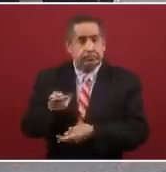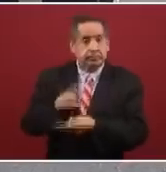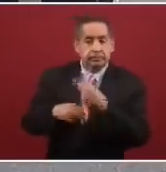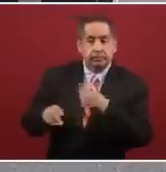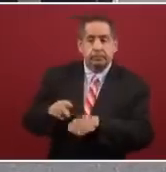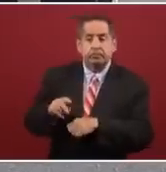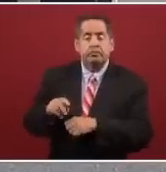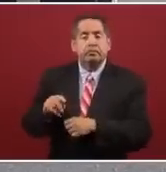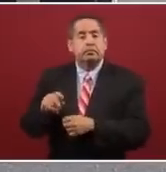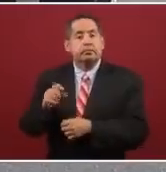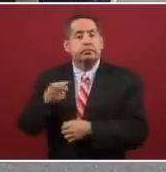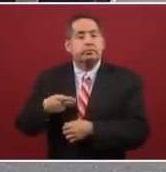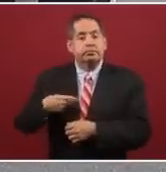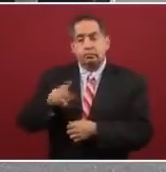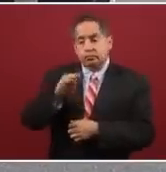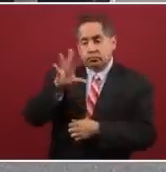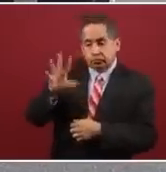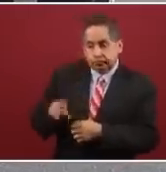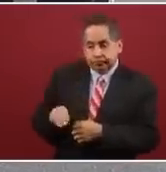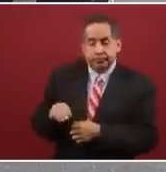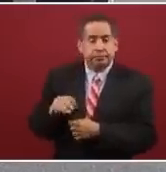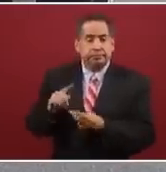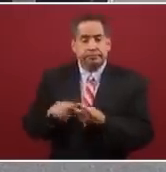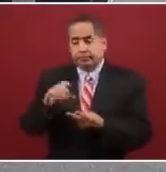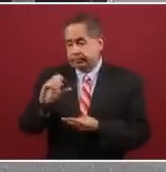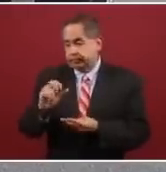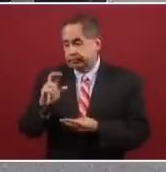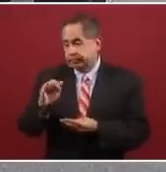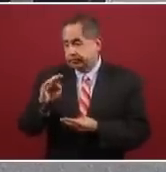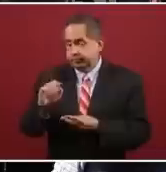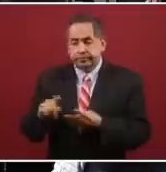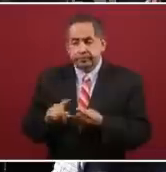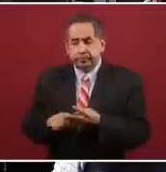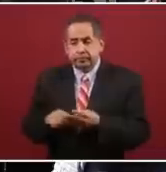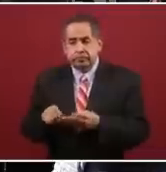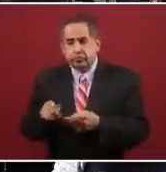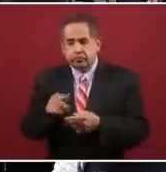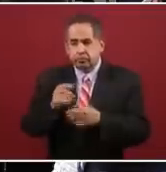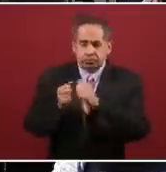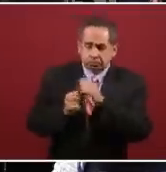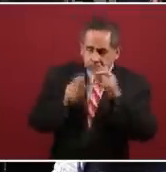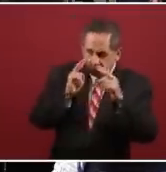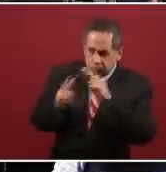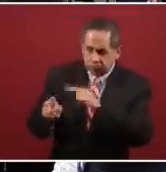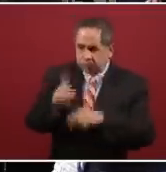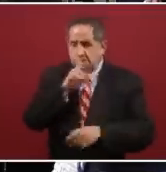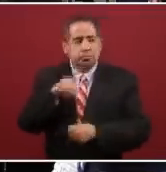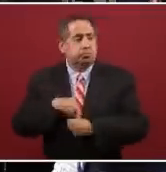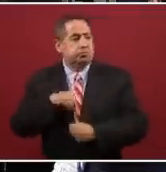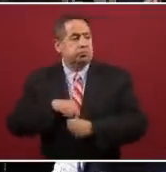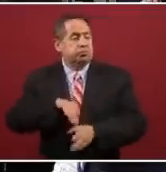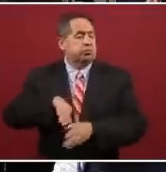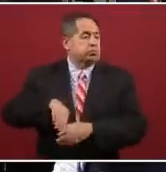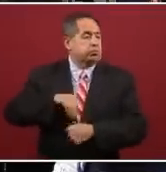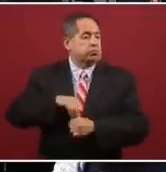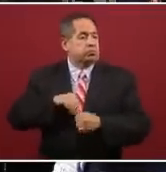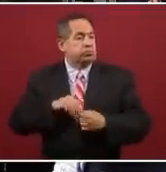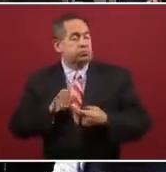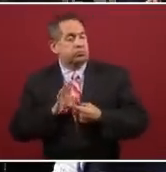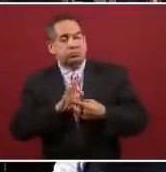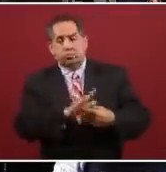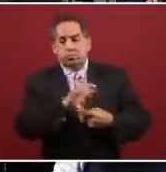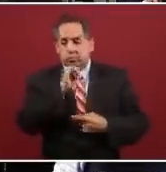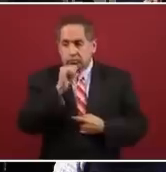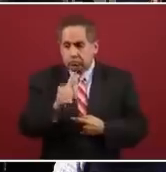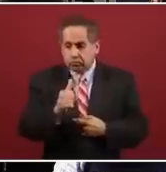Centroamérica, sino de África, del Caribe, y que no se permiten conocer cuáles son las condiciones en las que están estos albergues en donde